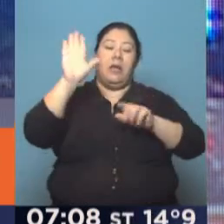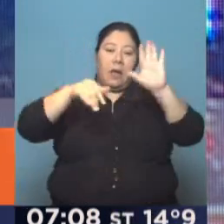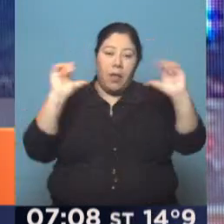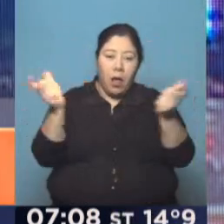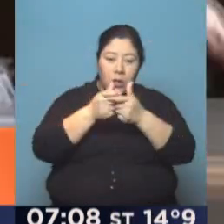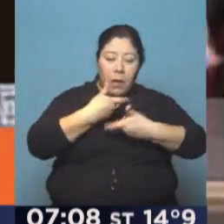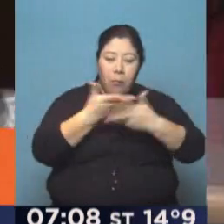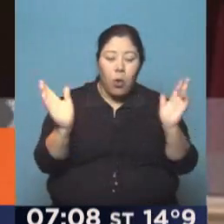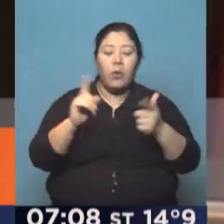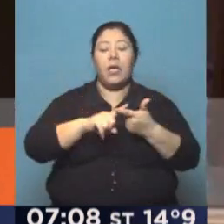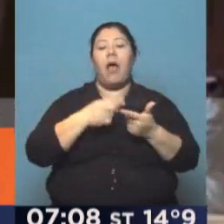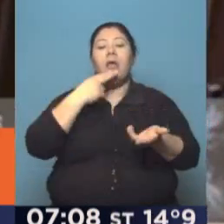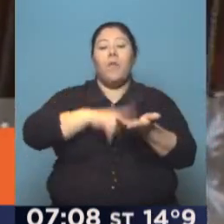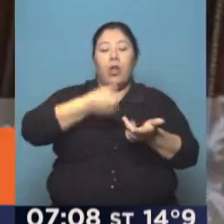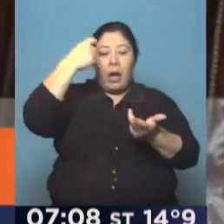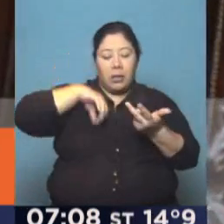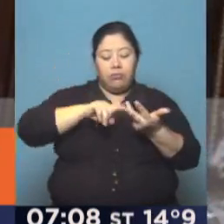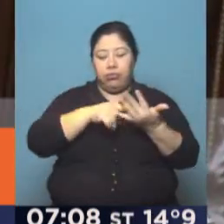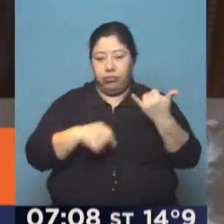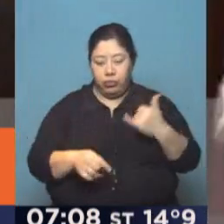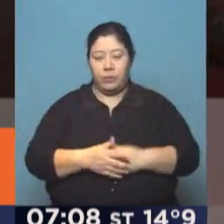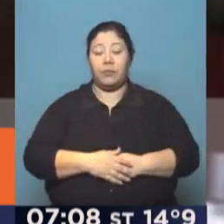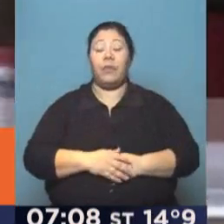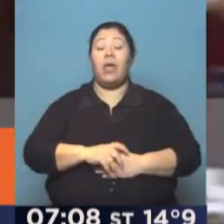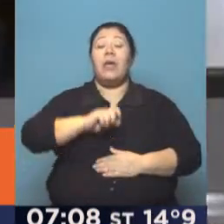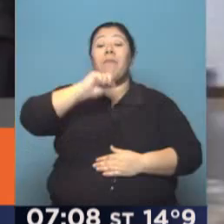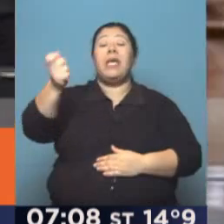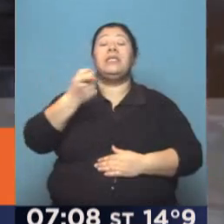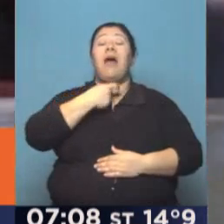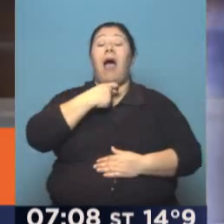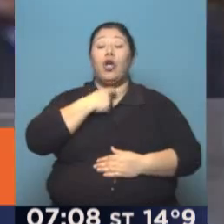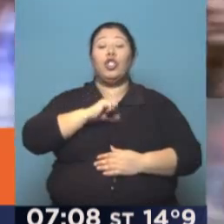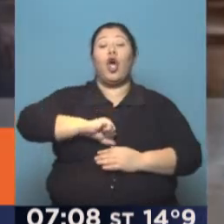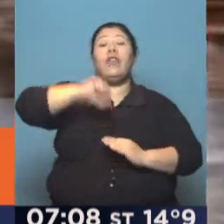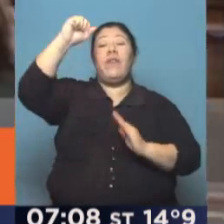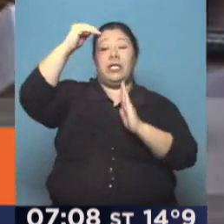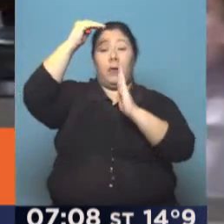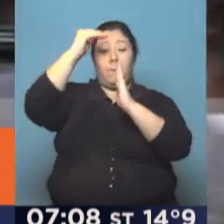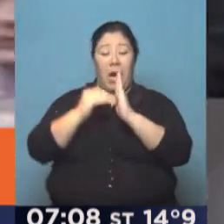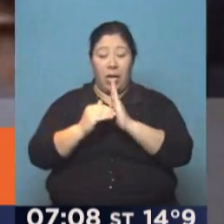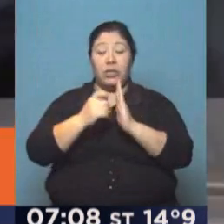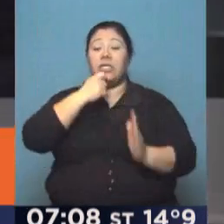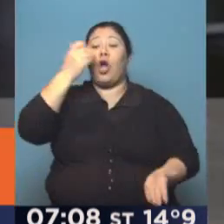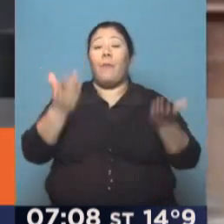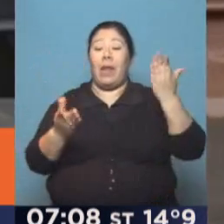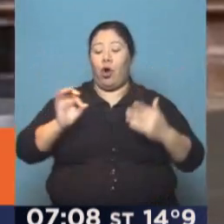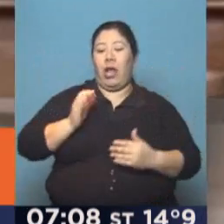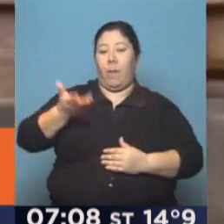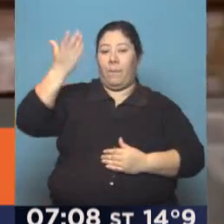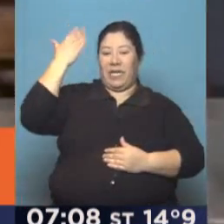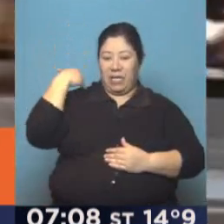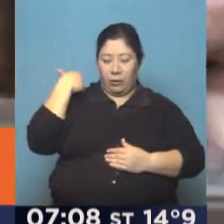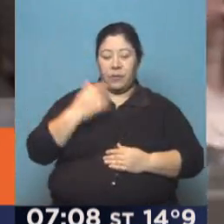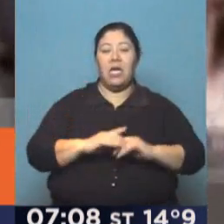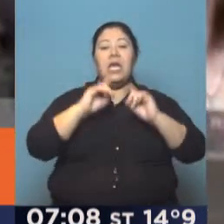en el Congreso. En agosto la inflación será la menor en los últimos 10 años. Impulsaremos un gran debate con el